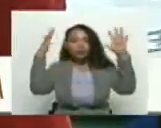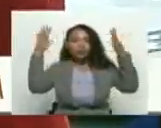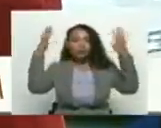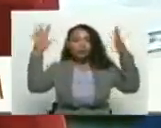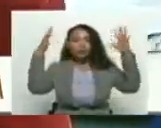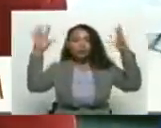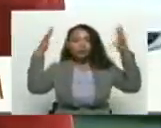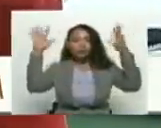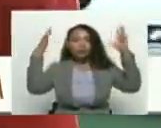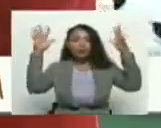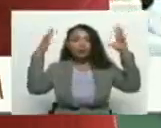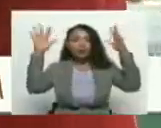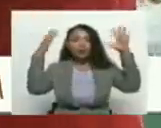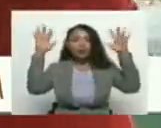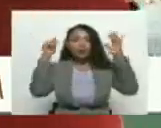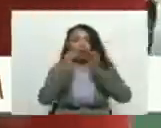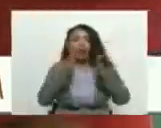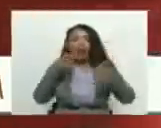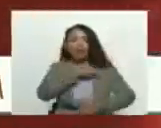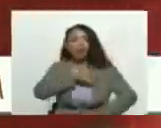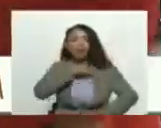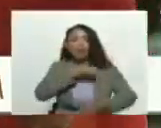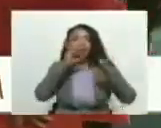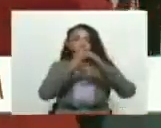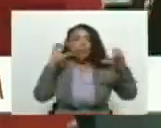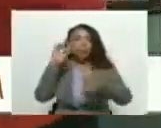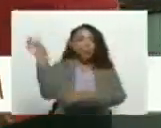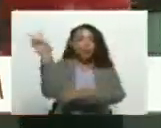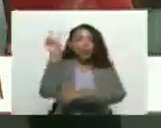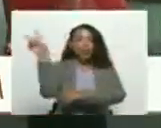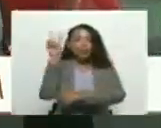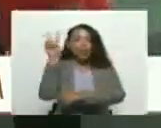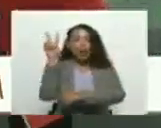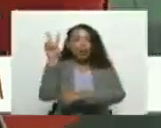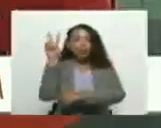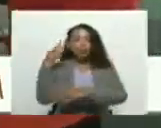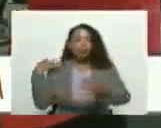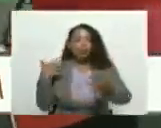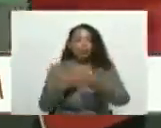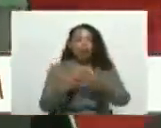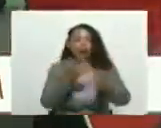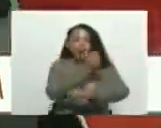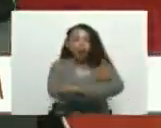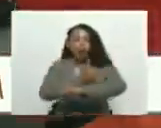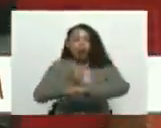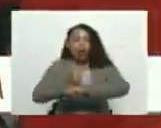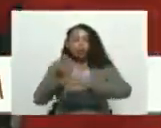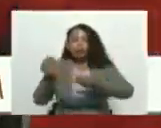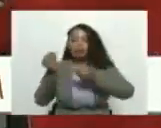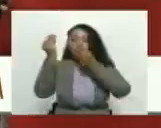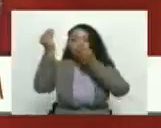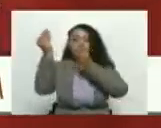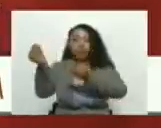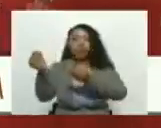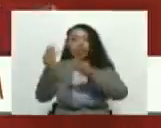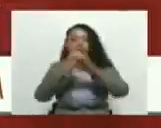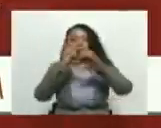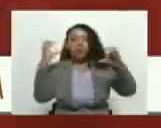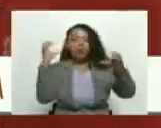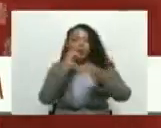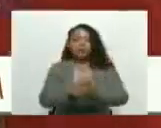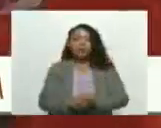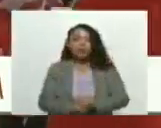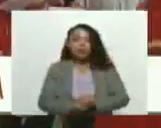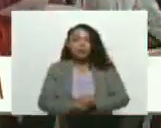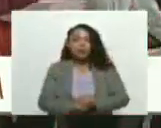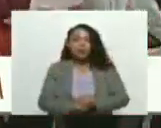De la gran misión Transporte Venezuela, y proceden las autoridades a la entrega de las unidades de transporte.